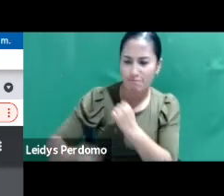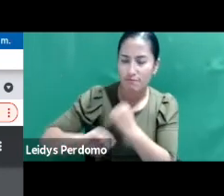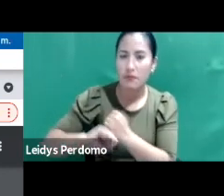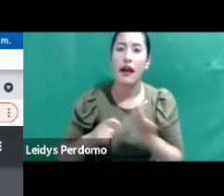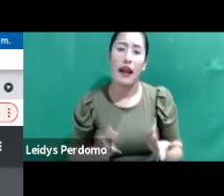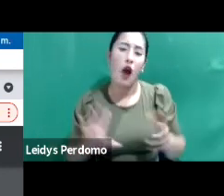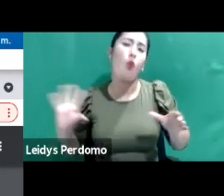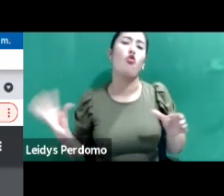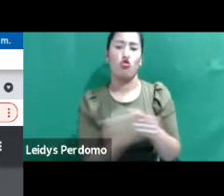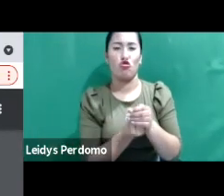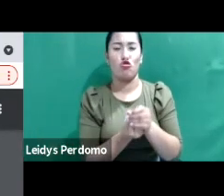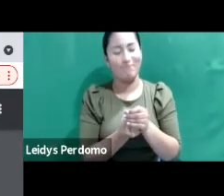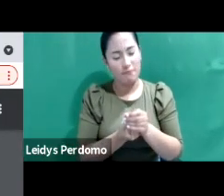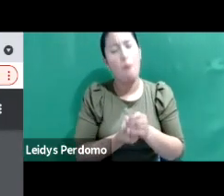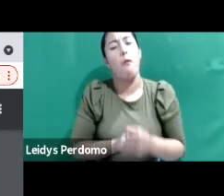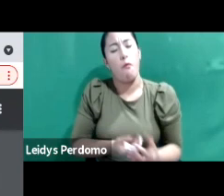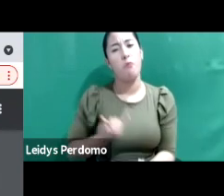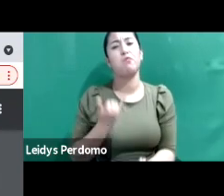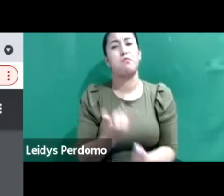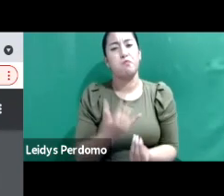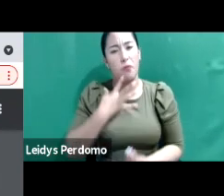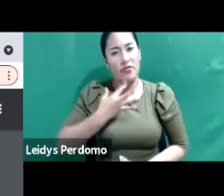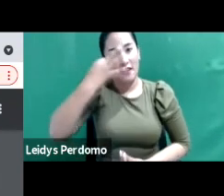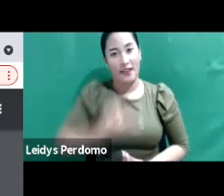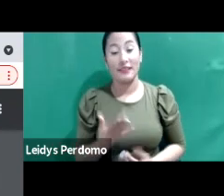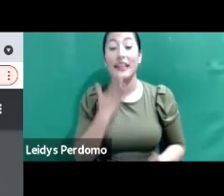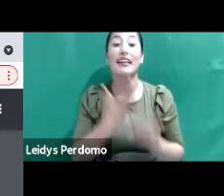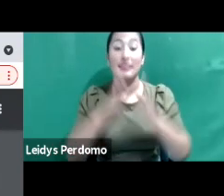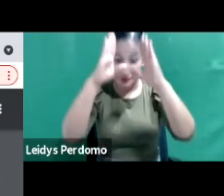realidad. Muchísimas gracias para todos por su atención.